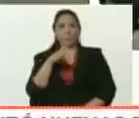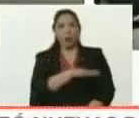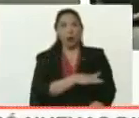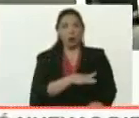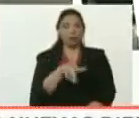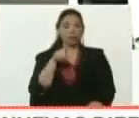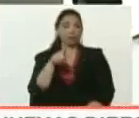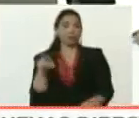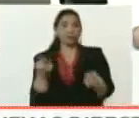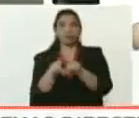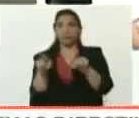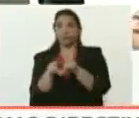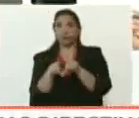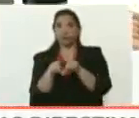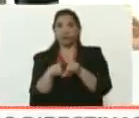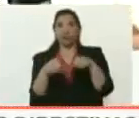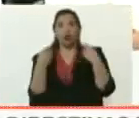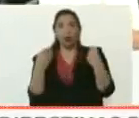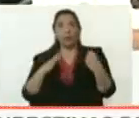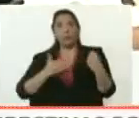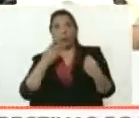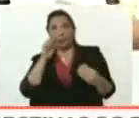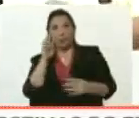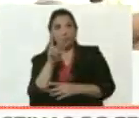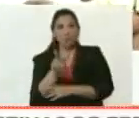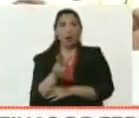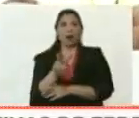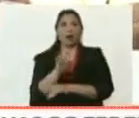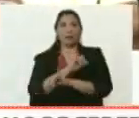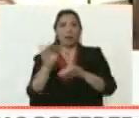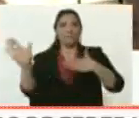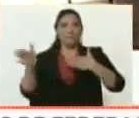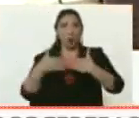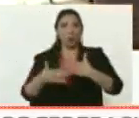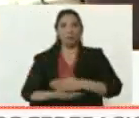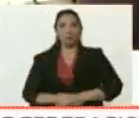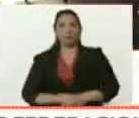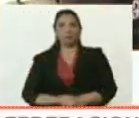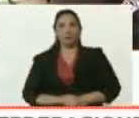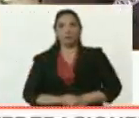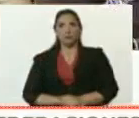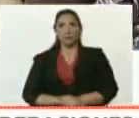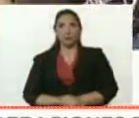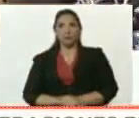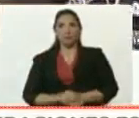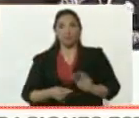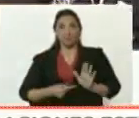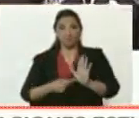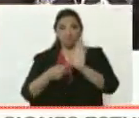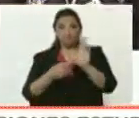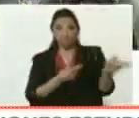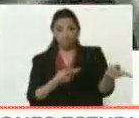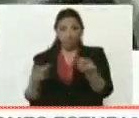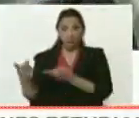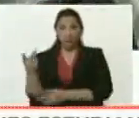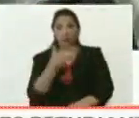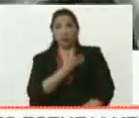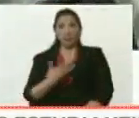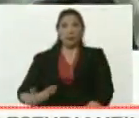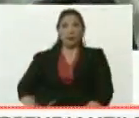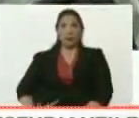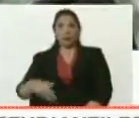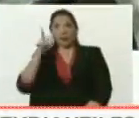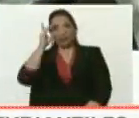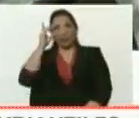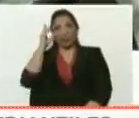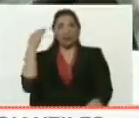es como podemos, ya para cerrar y presentar a la vicepresidenta, ver que el